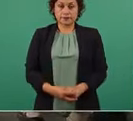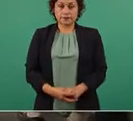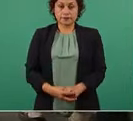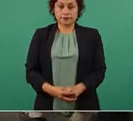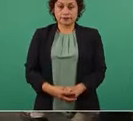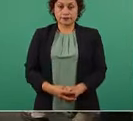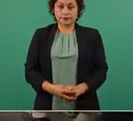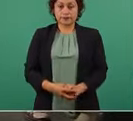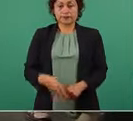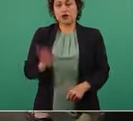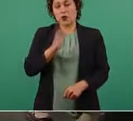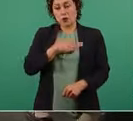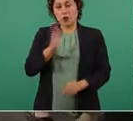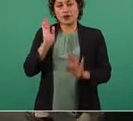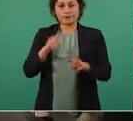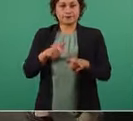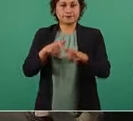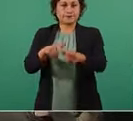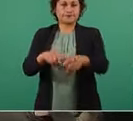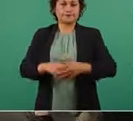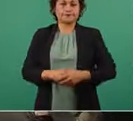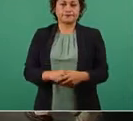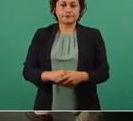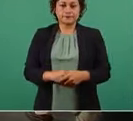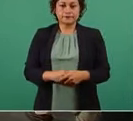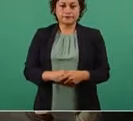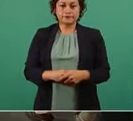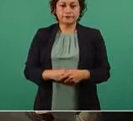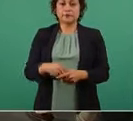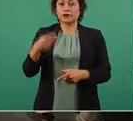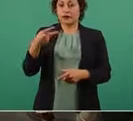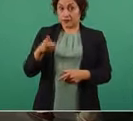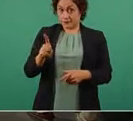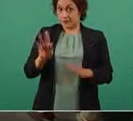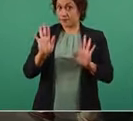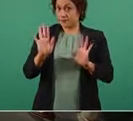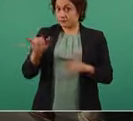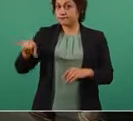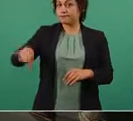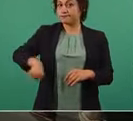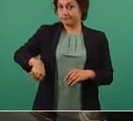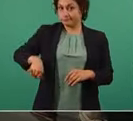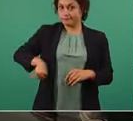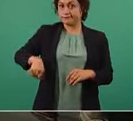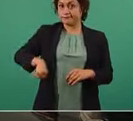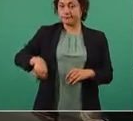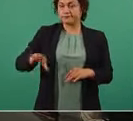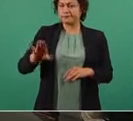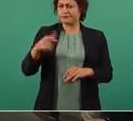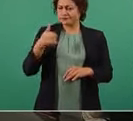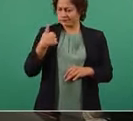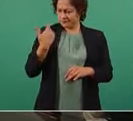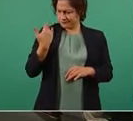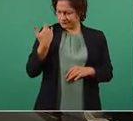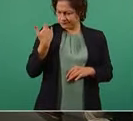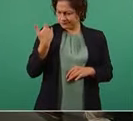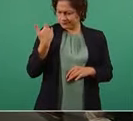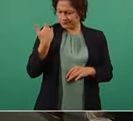Bueno, seguimos adelante. Pero sí es interesante. Lo vi hace como